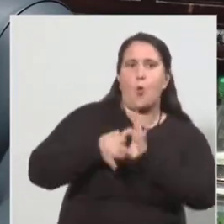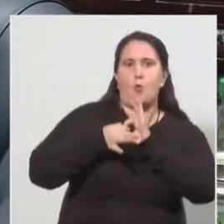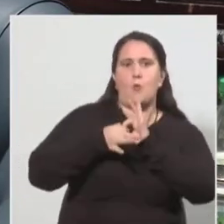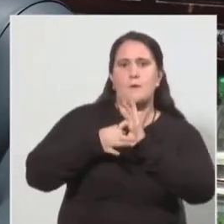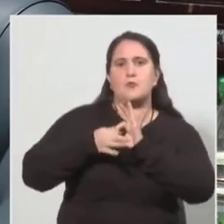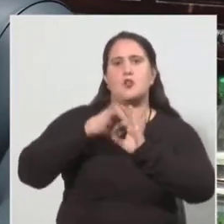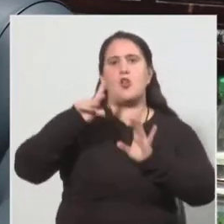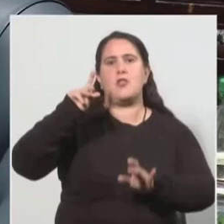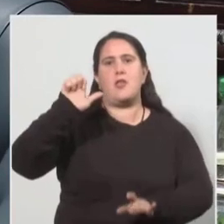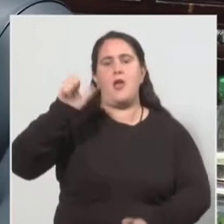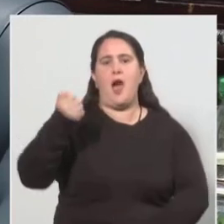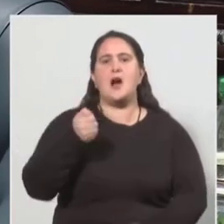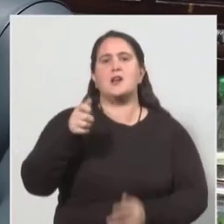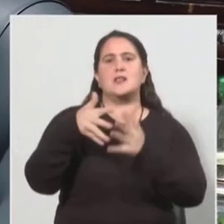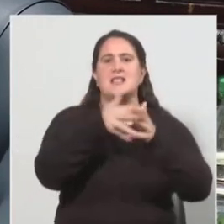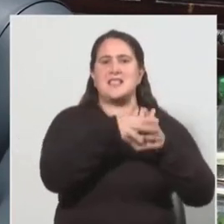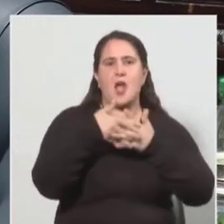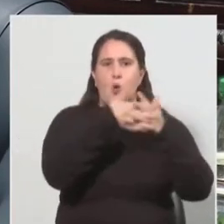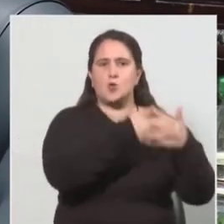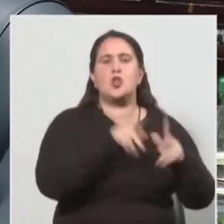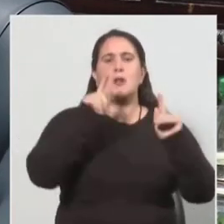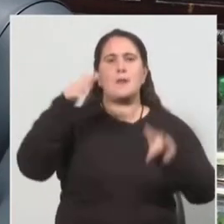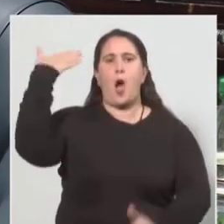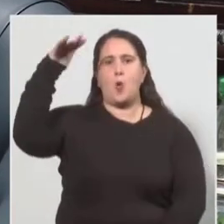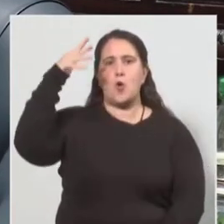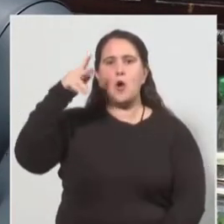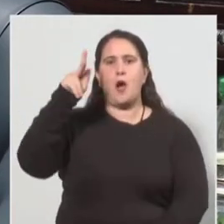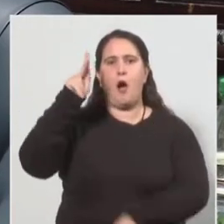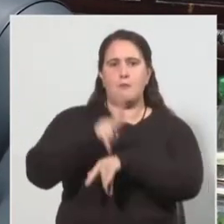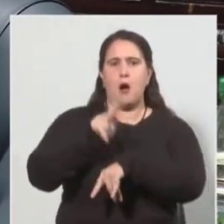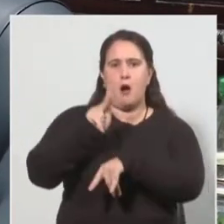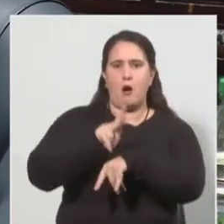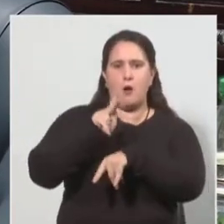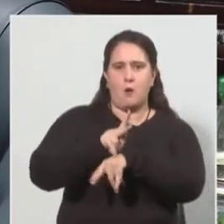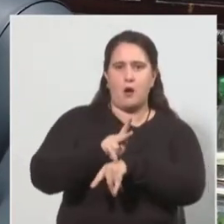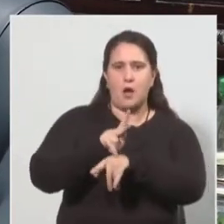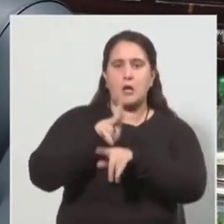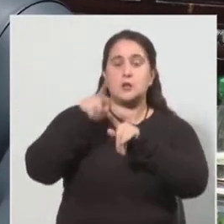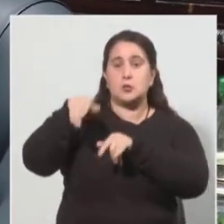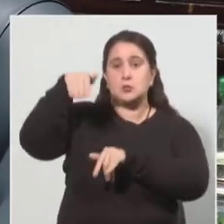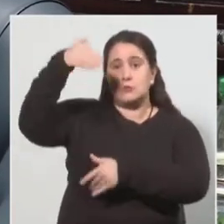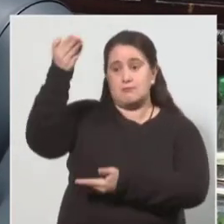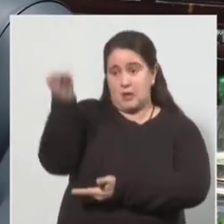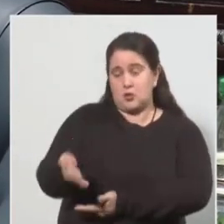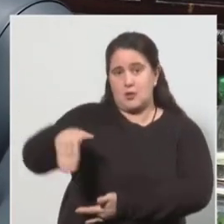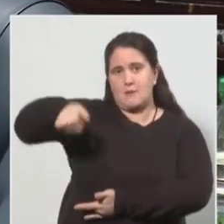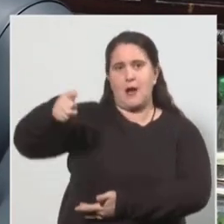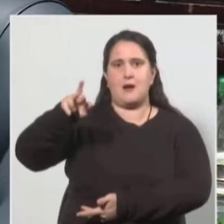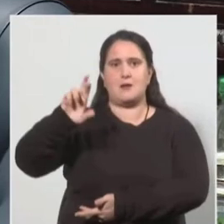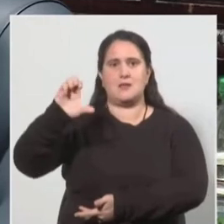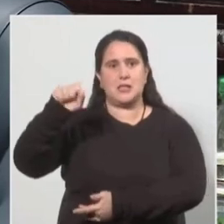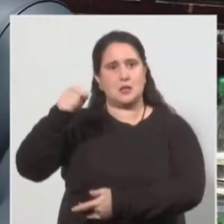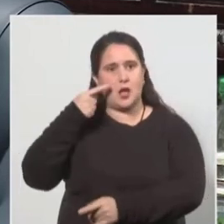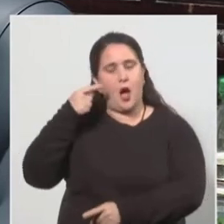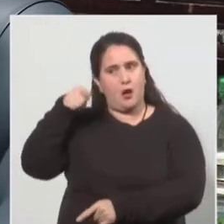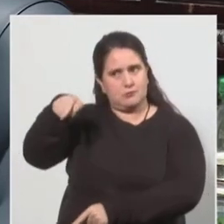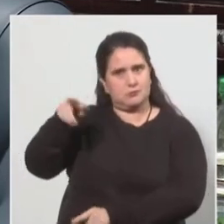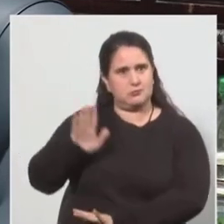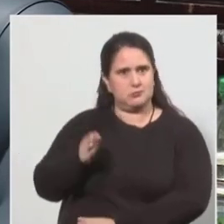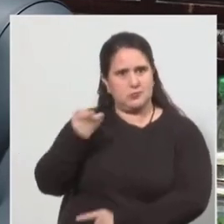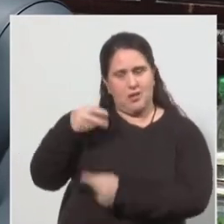con la DEA estadounidense y las autoridades paraguayas, y que tenía a Marcet como uno de sus